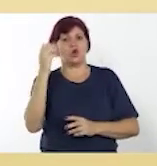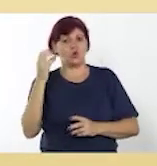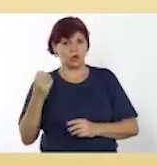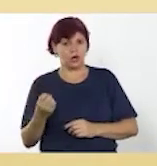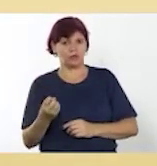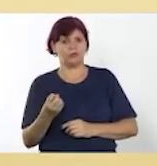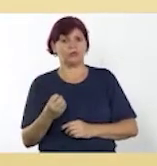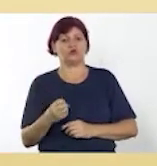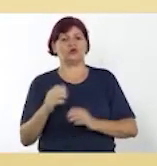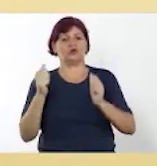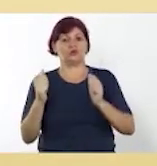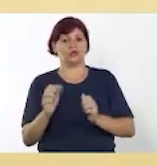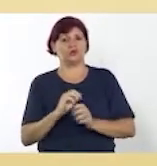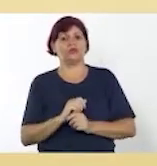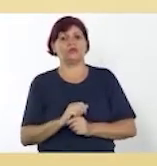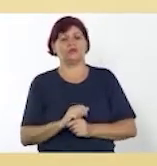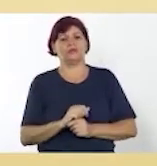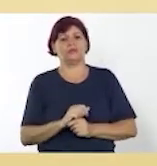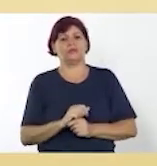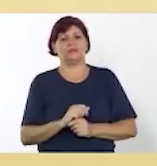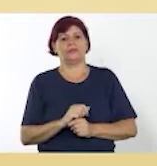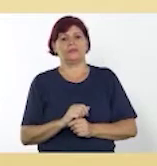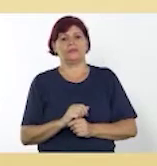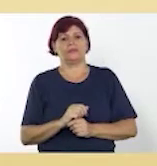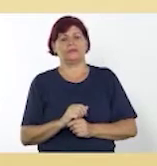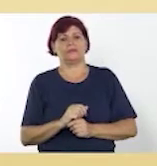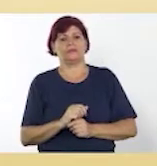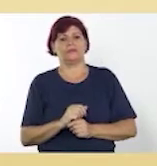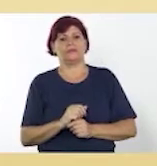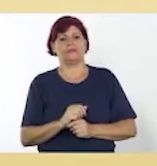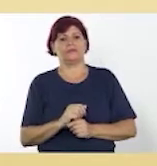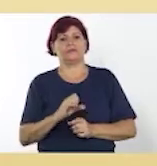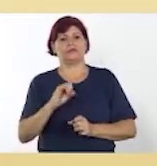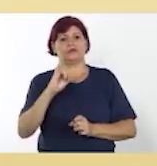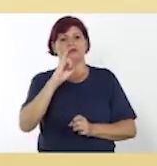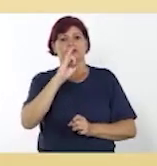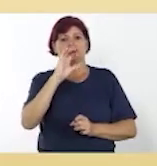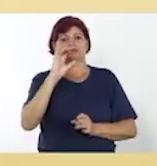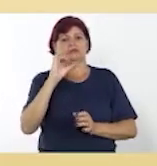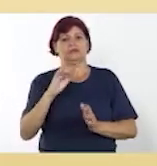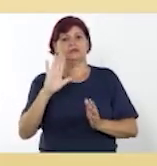cálculos correspondientes, nos queda que